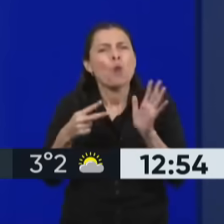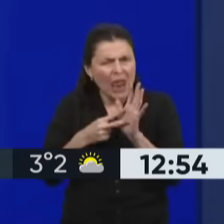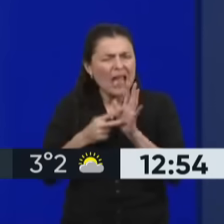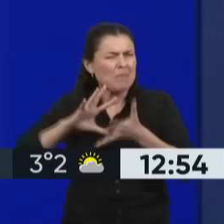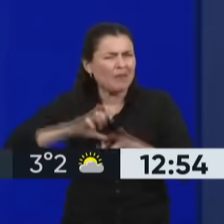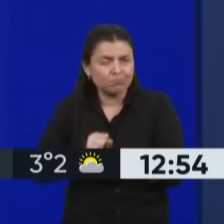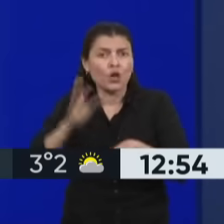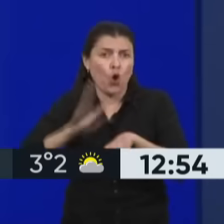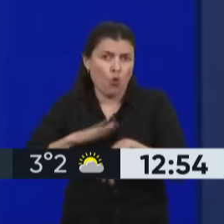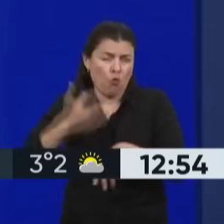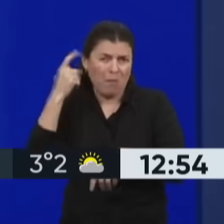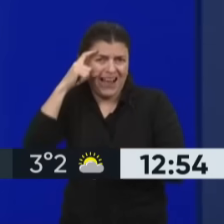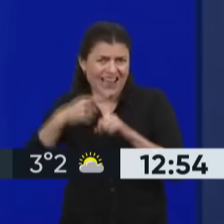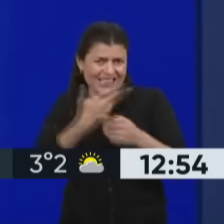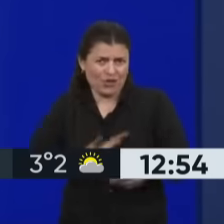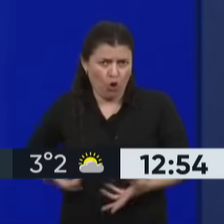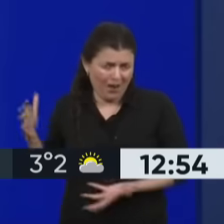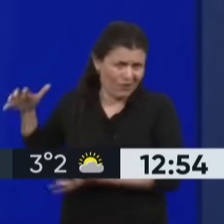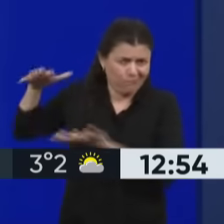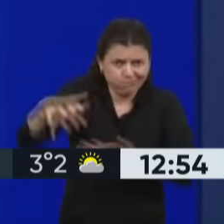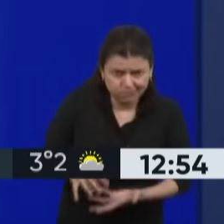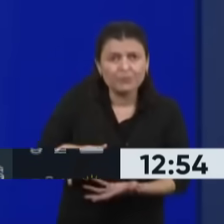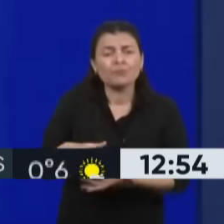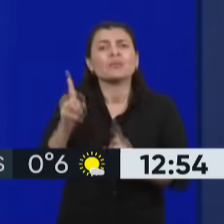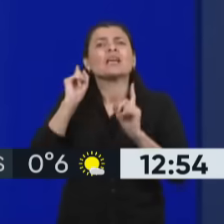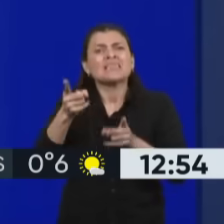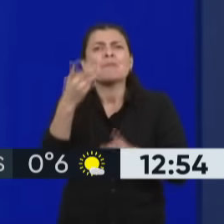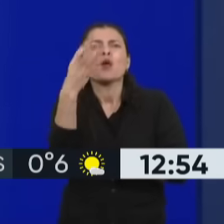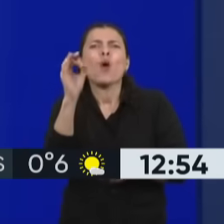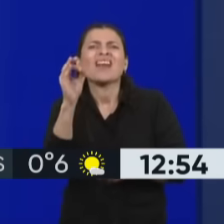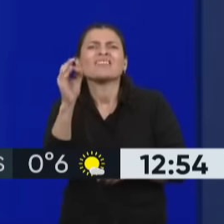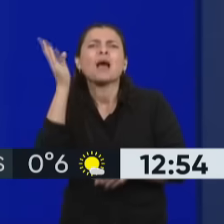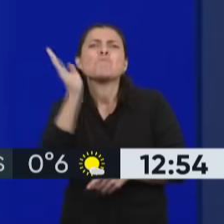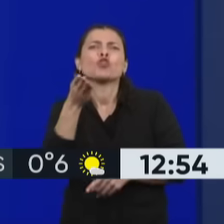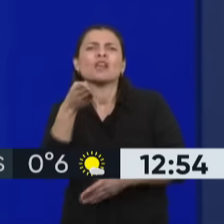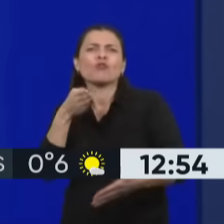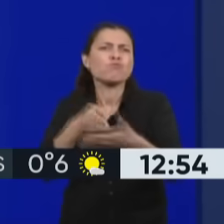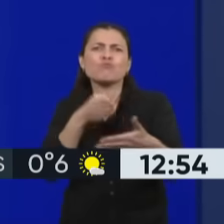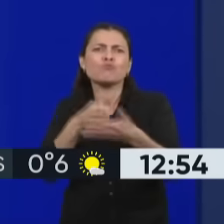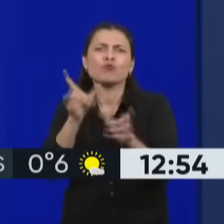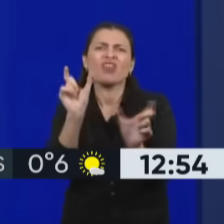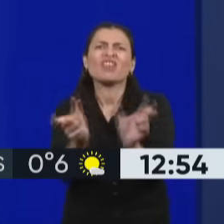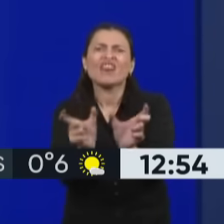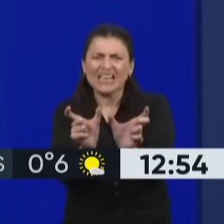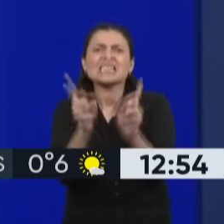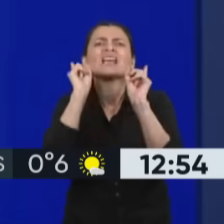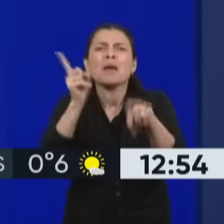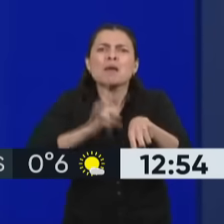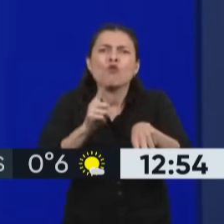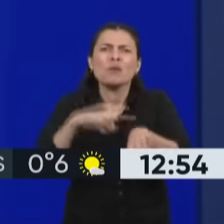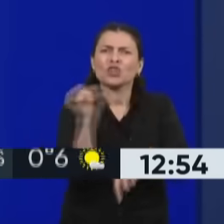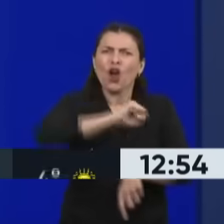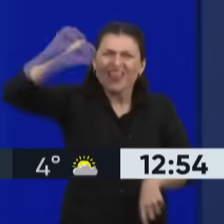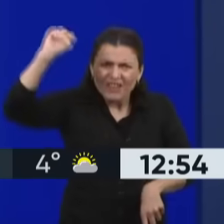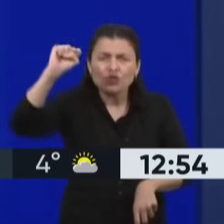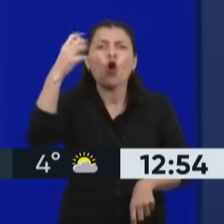distorsiones severas con el cepo cambiario y una brecha en torno al 40%, con una inflación que aún viajaba por encima del